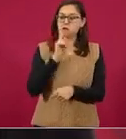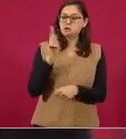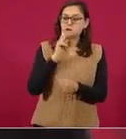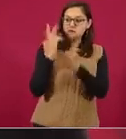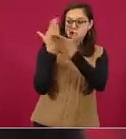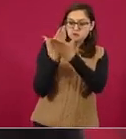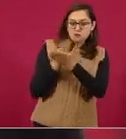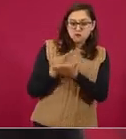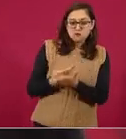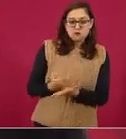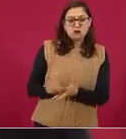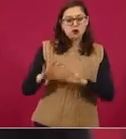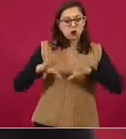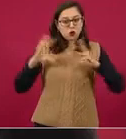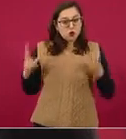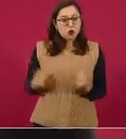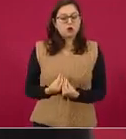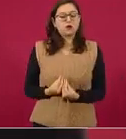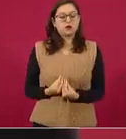aunque